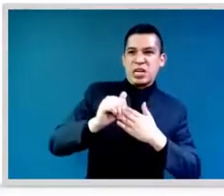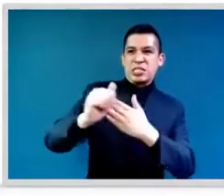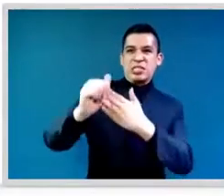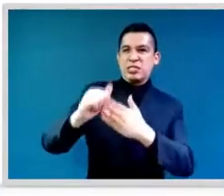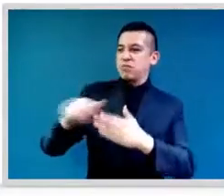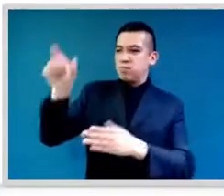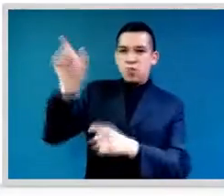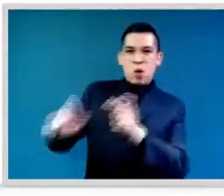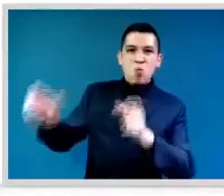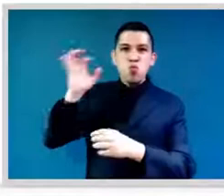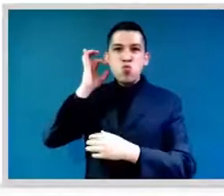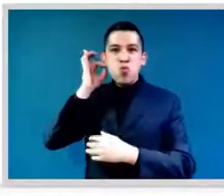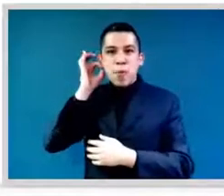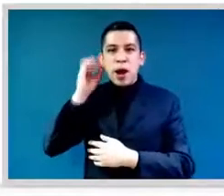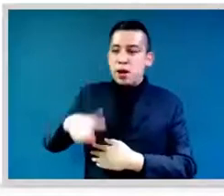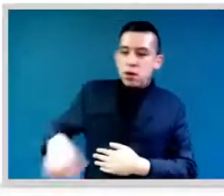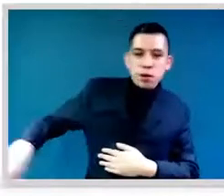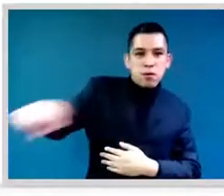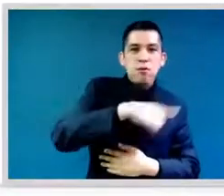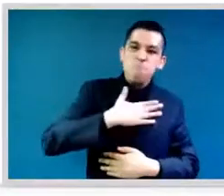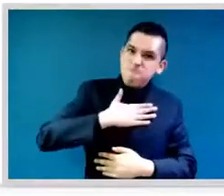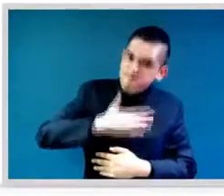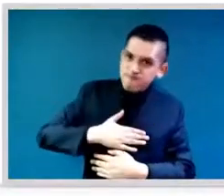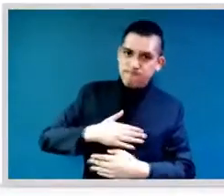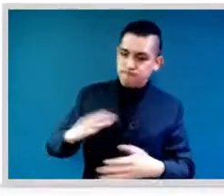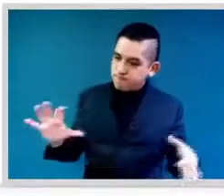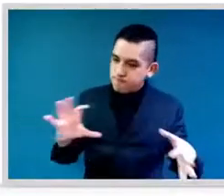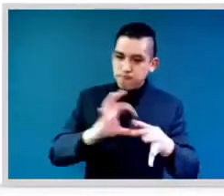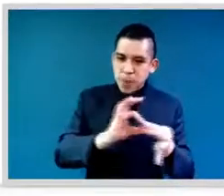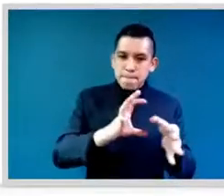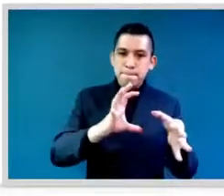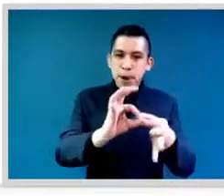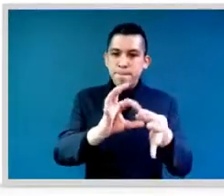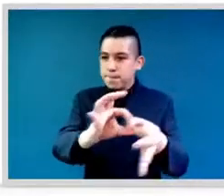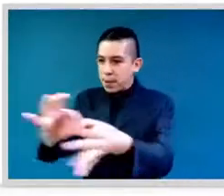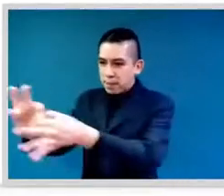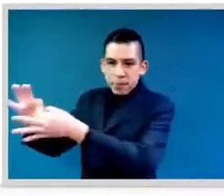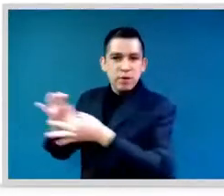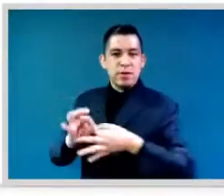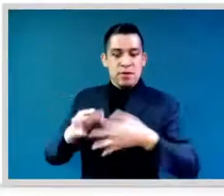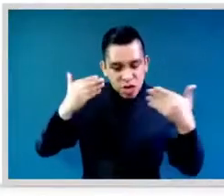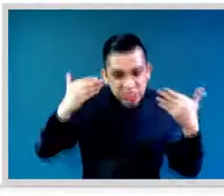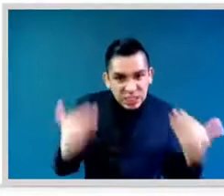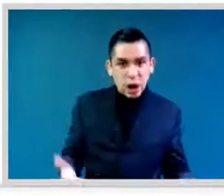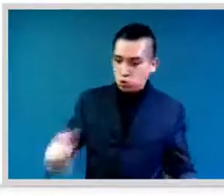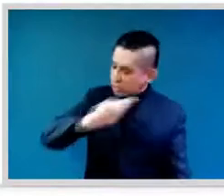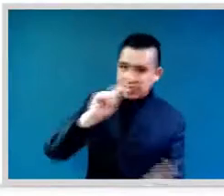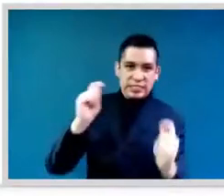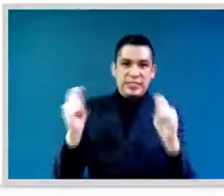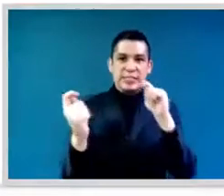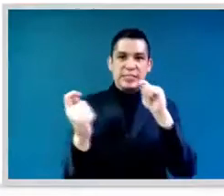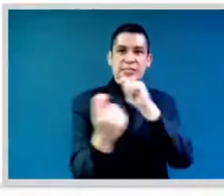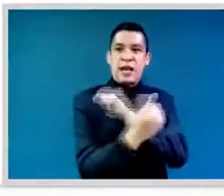alianza estratégica donde de una vez por todas se pase a una acción decidida. El escenario post